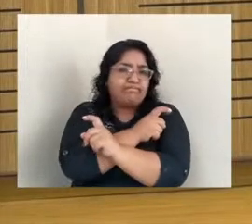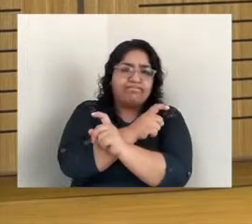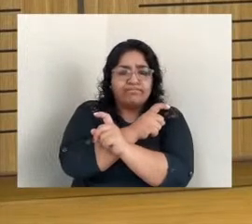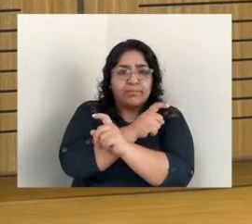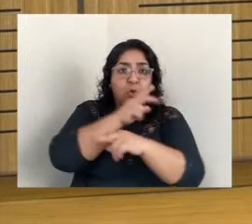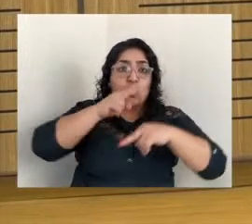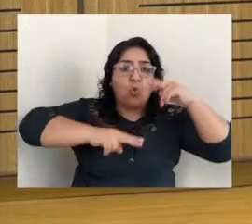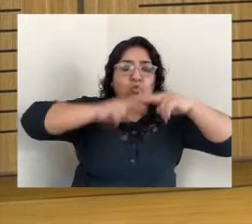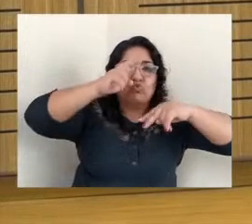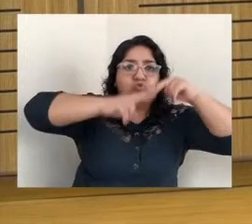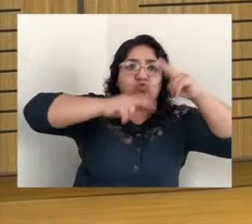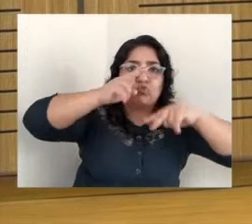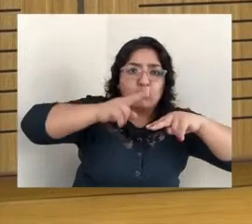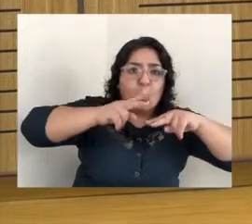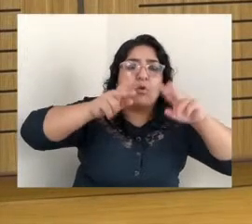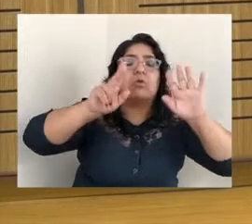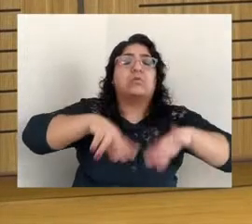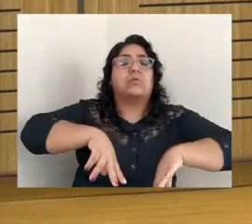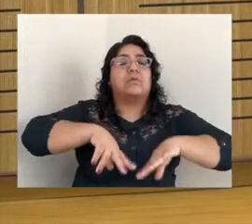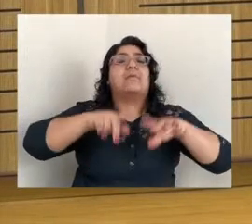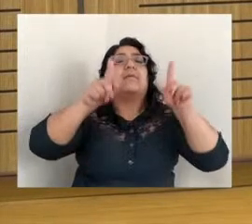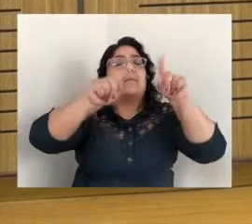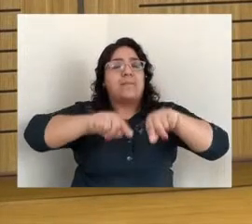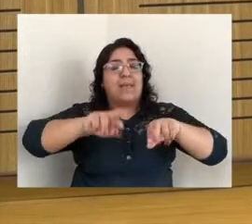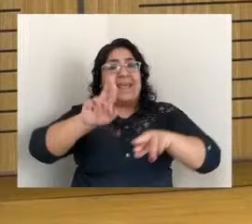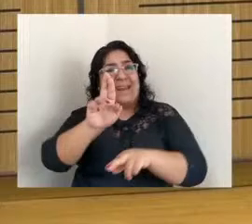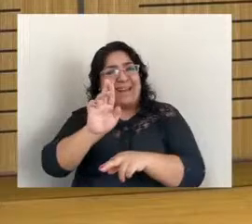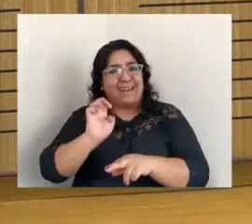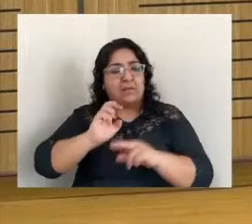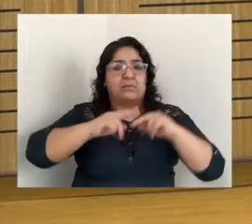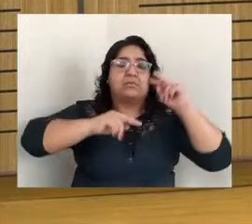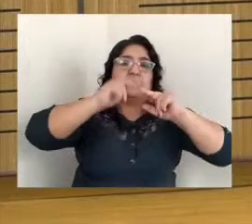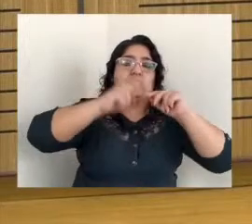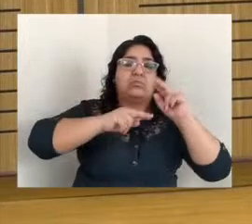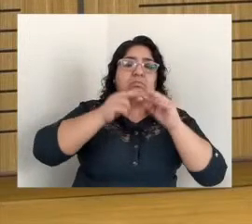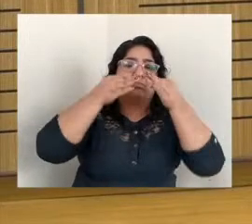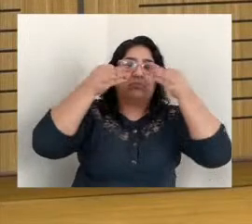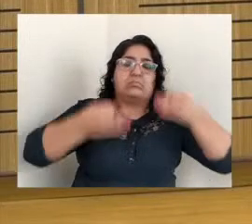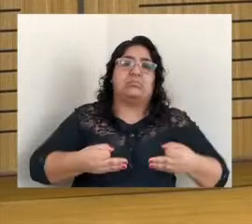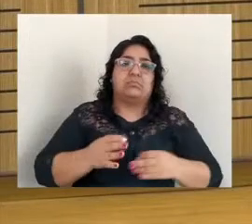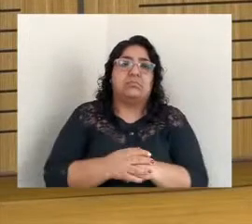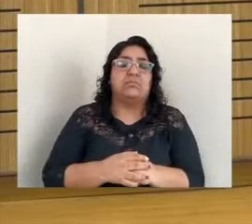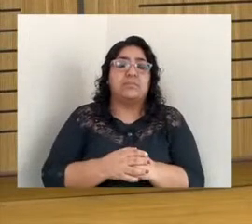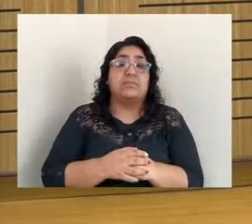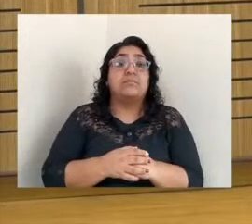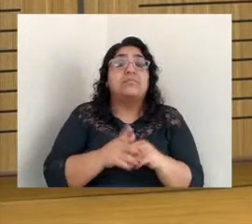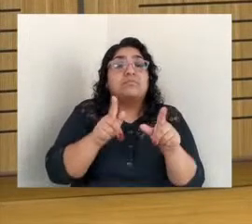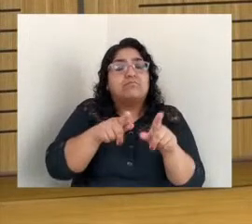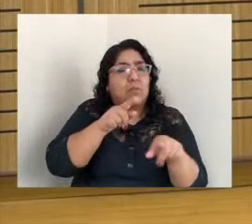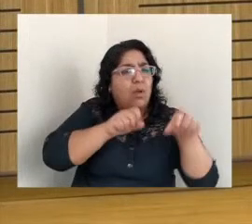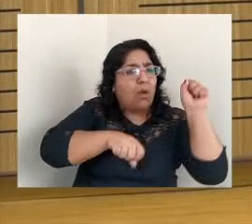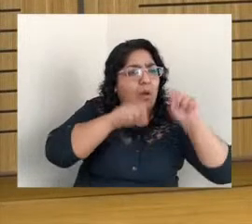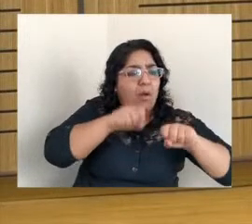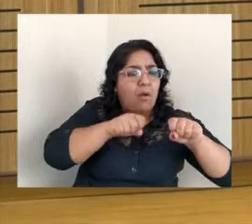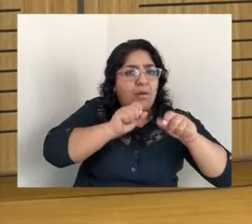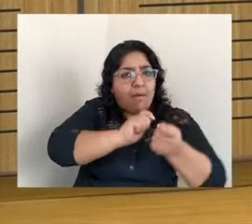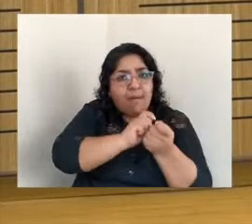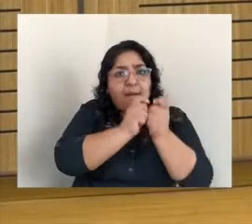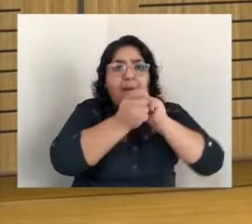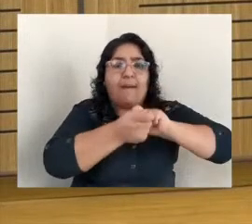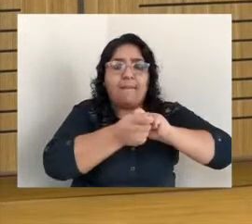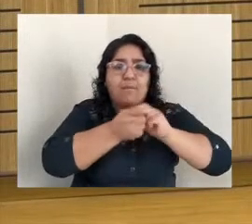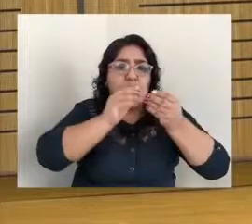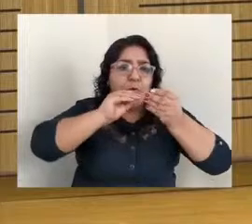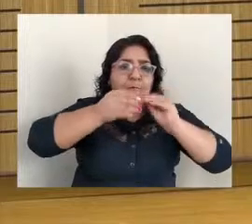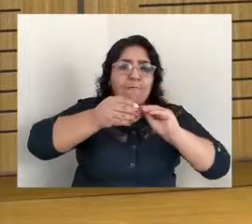de construcción y de construcción de las realidades, de comprensión de las diferentes alternativas de cambio, de